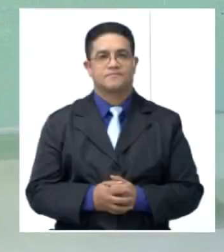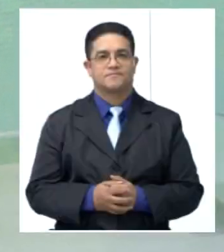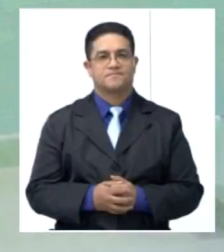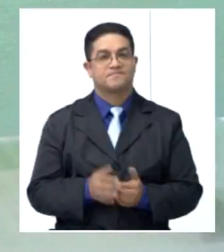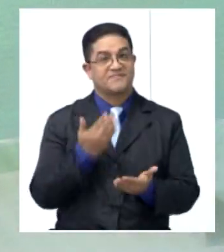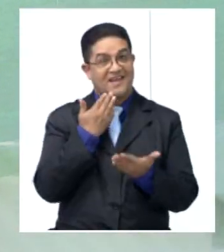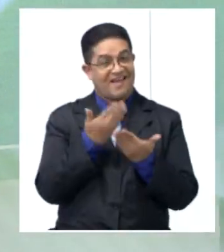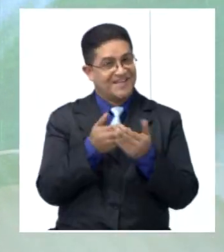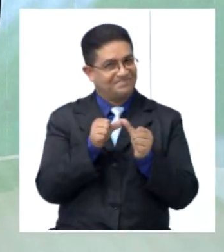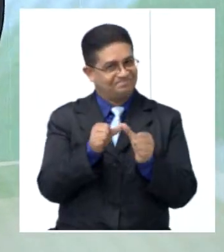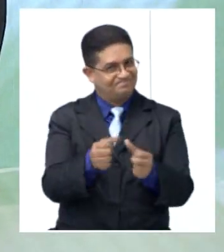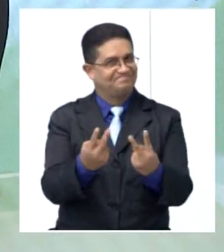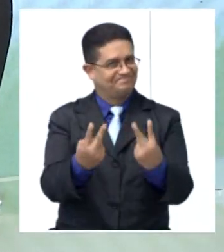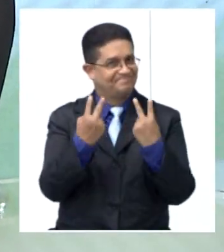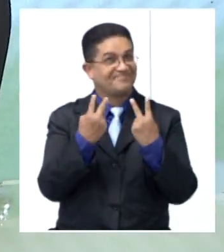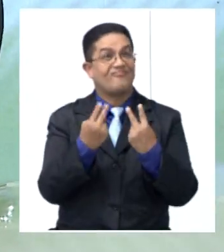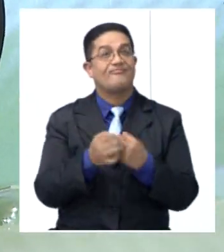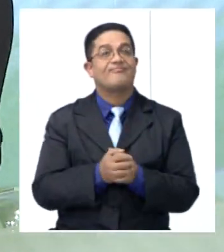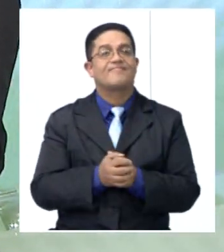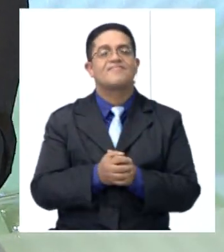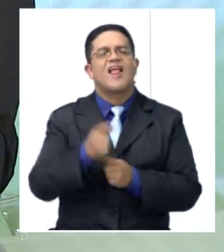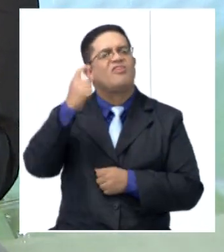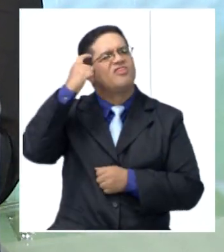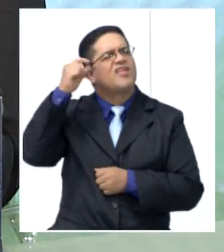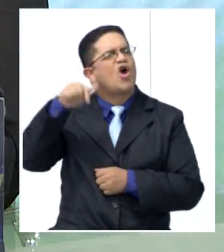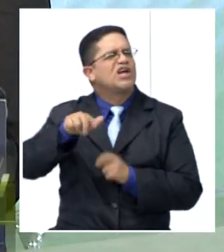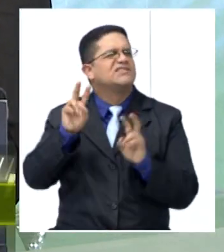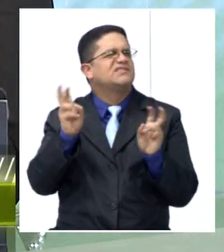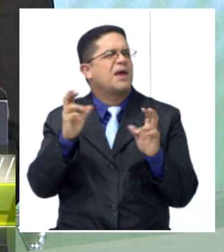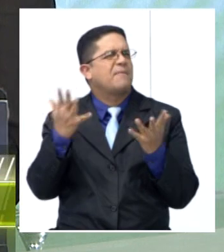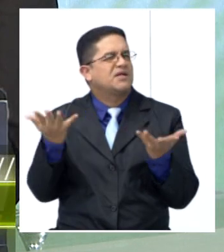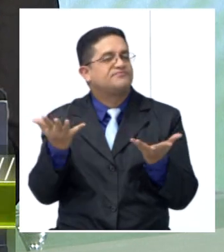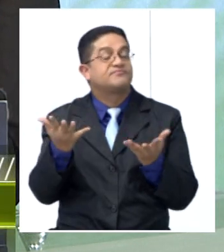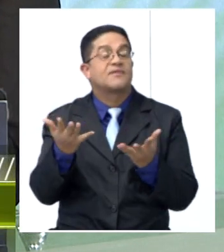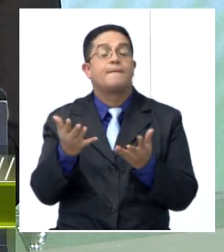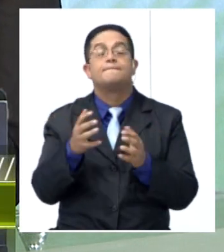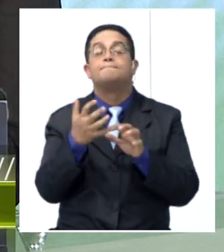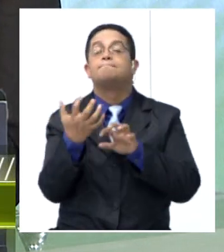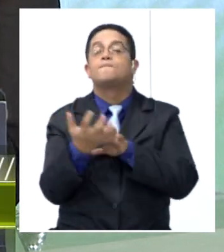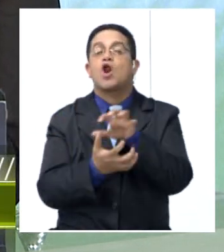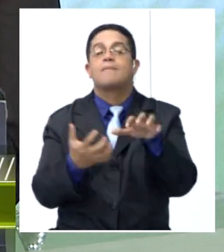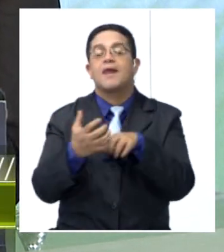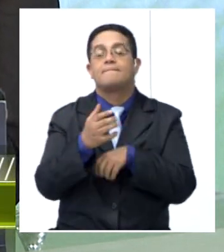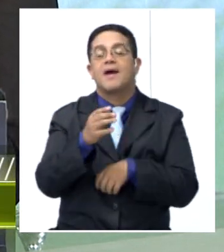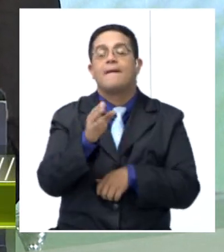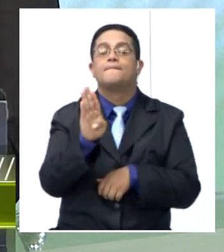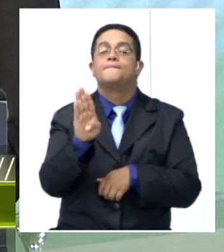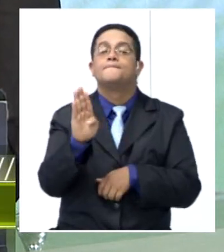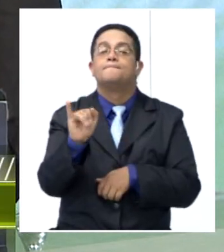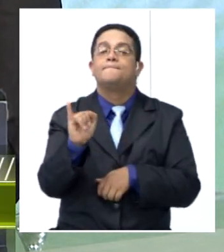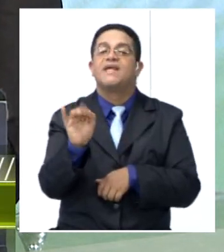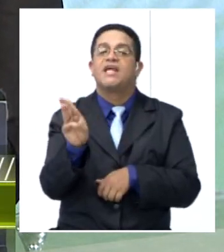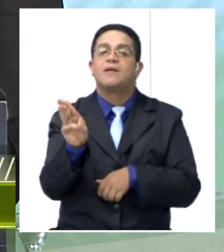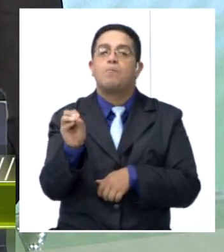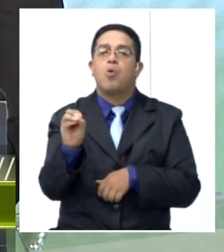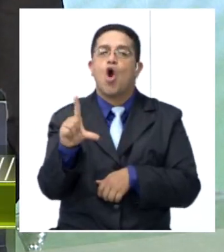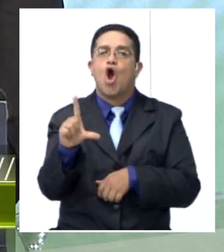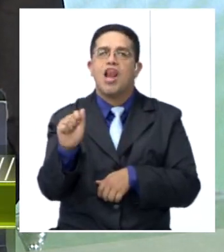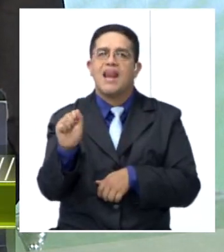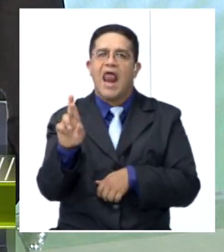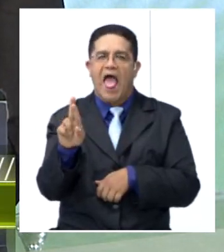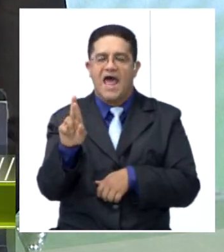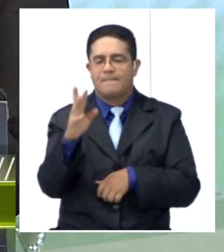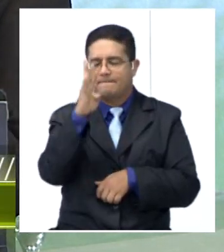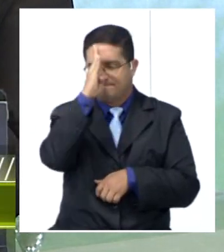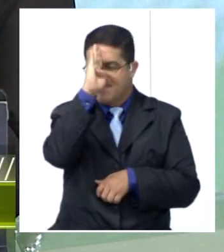Gracias por continuar en nuestra sintonía. El día de hoy estaremos hablando sobre el trastorno bipolar. El doctor Luis Madrid nos estará acompañando, médico psiquiatra,